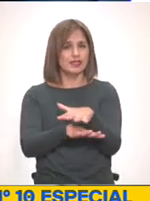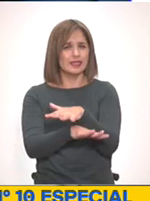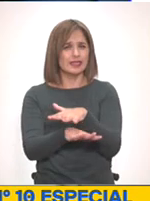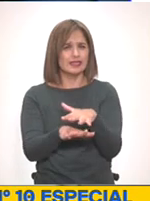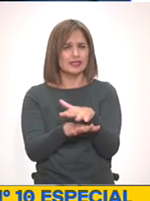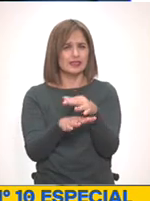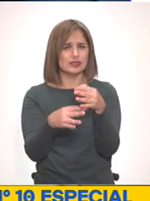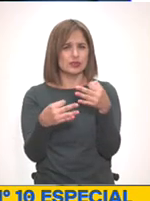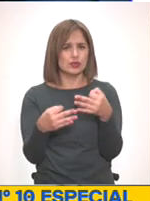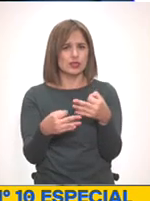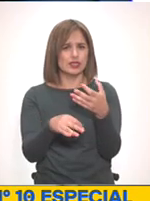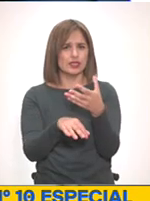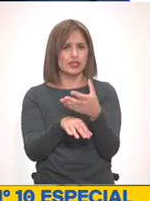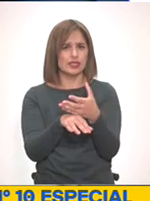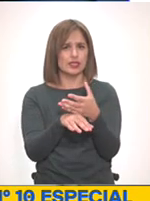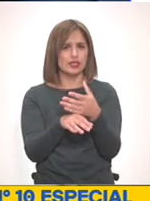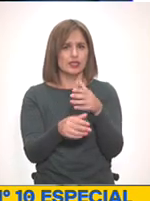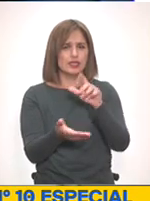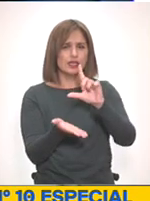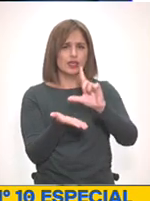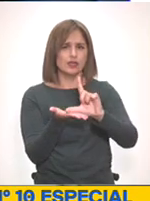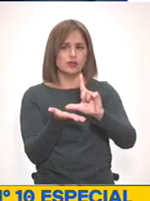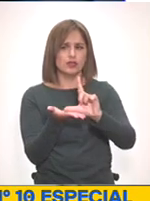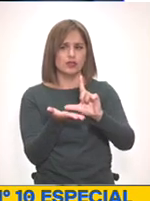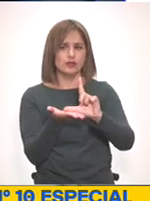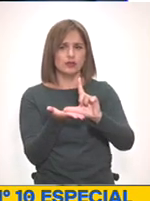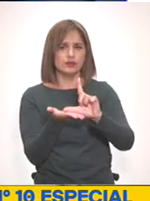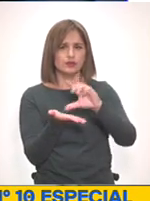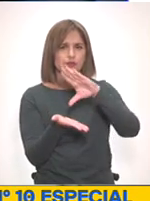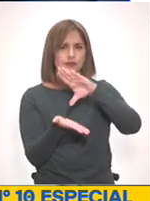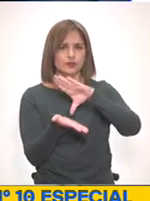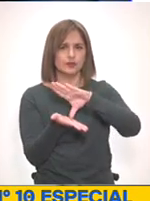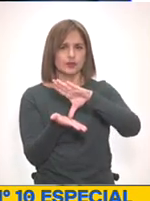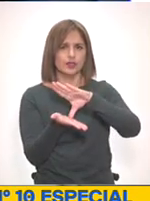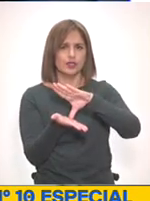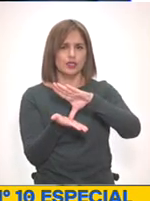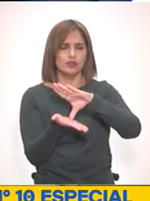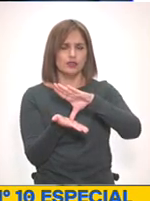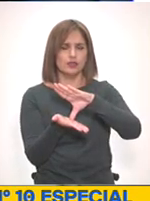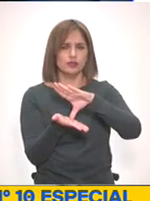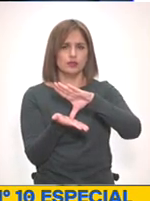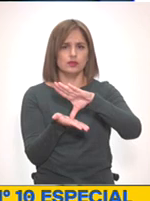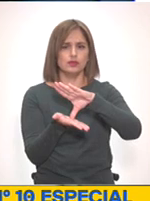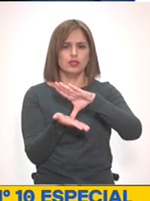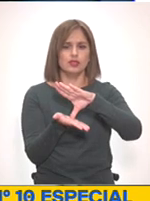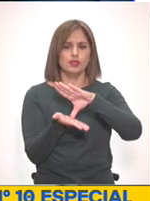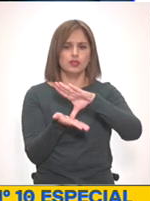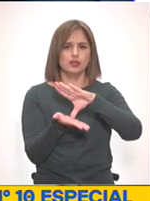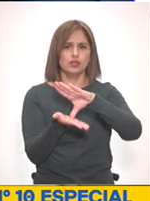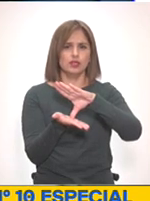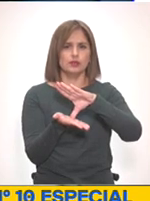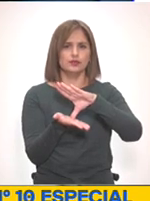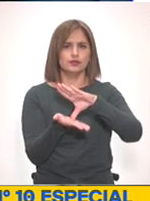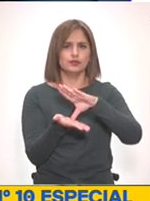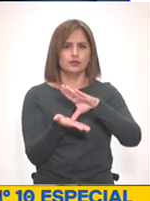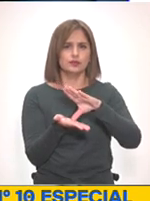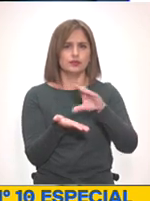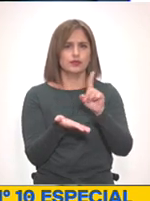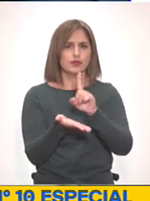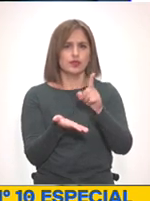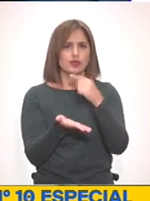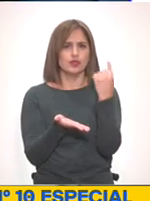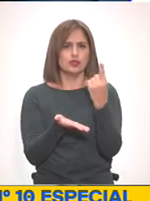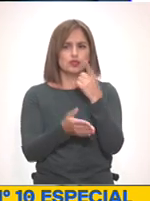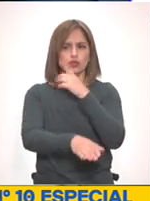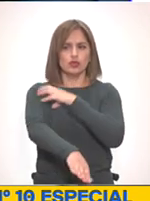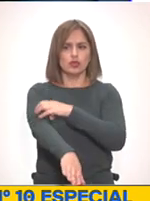que se viven en sectores urbanos del país no deje en segundo plano y fuera de las prioridades de gestión a la Macro